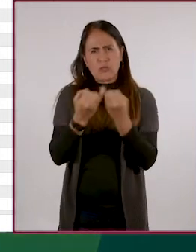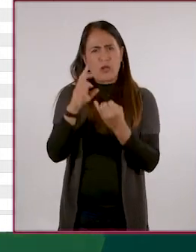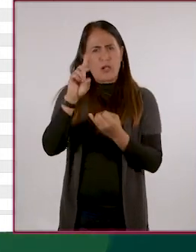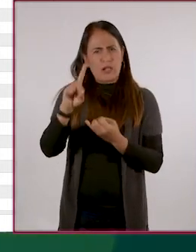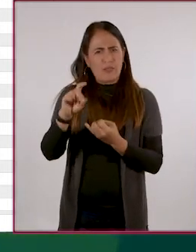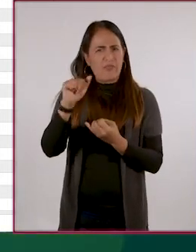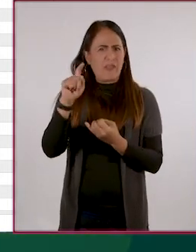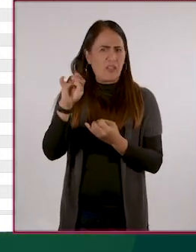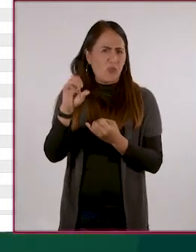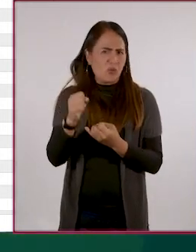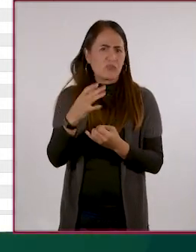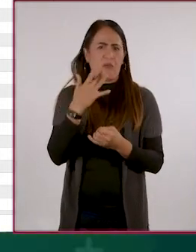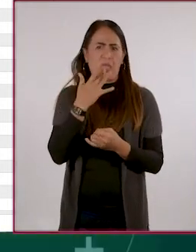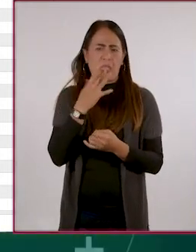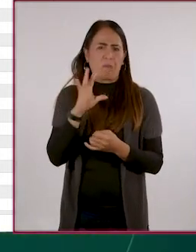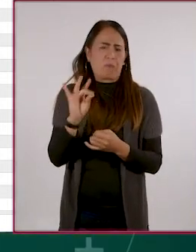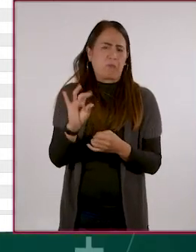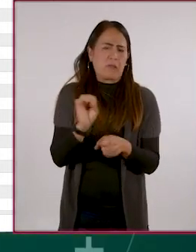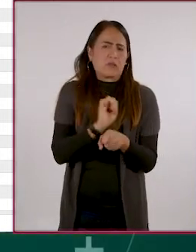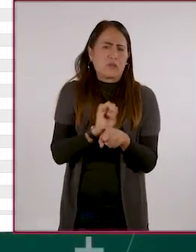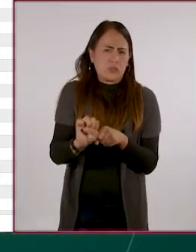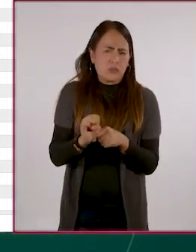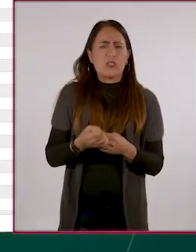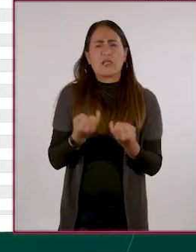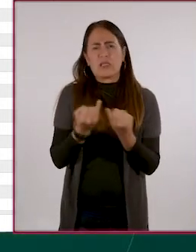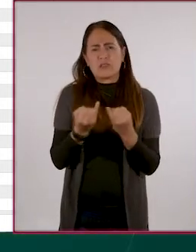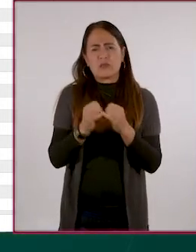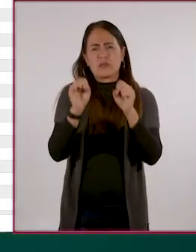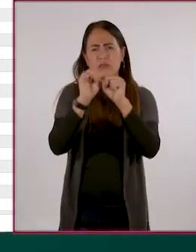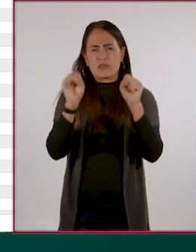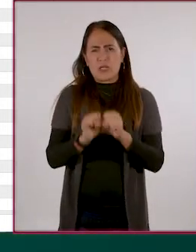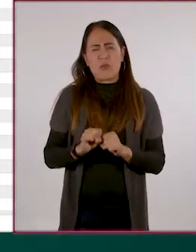datos de manera simple. Está diseñada para sistema operativo Apple.